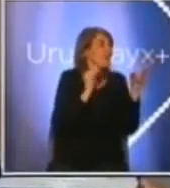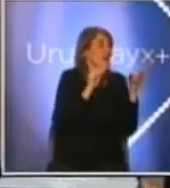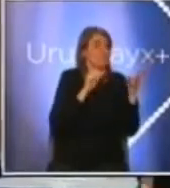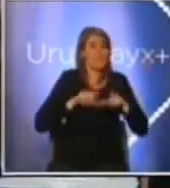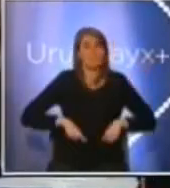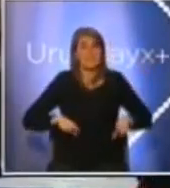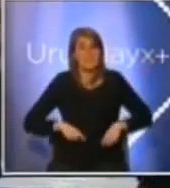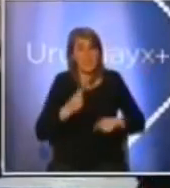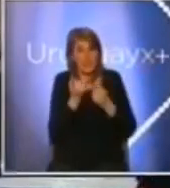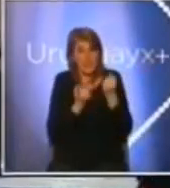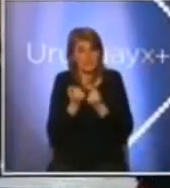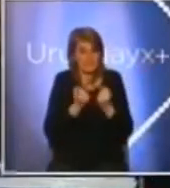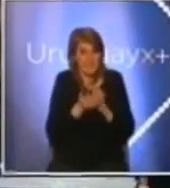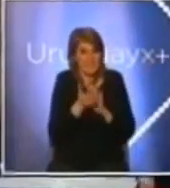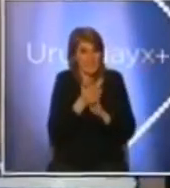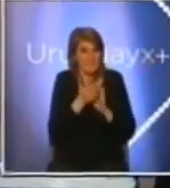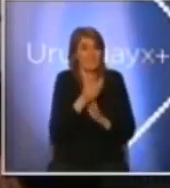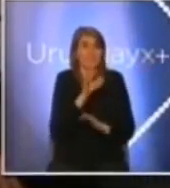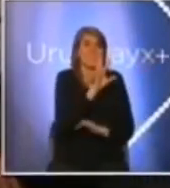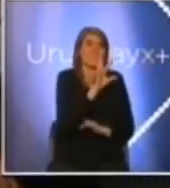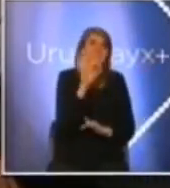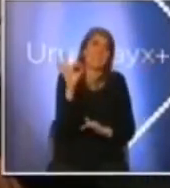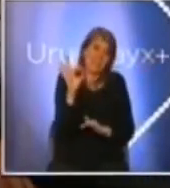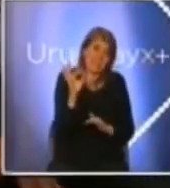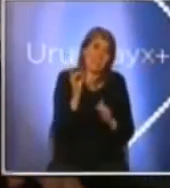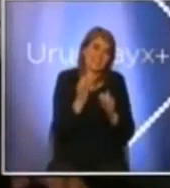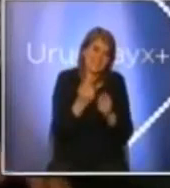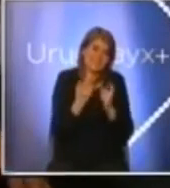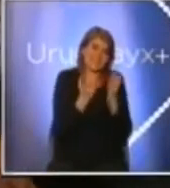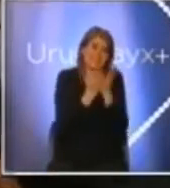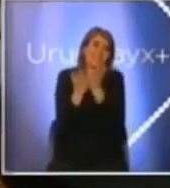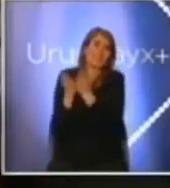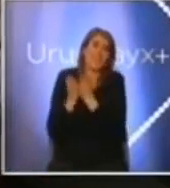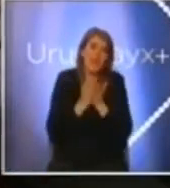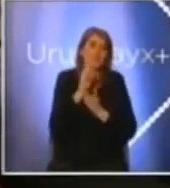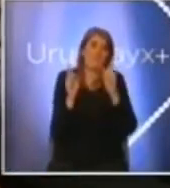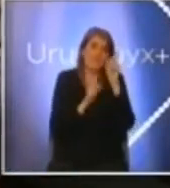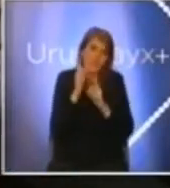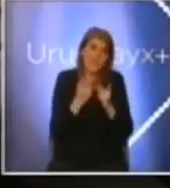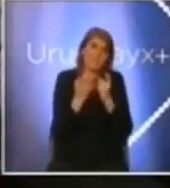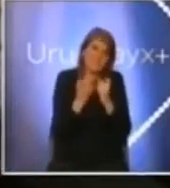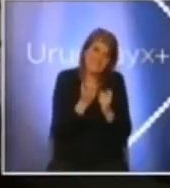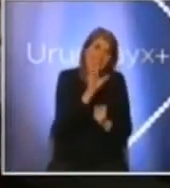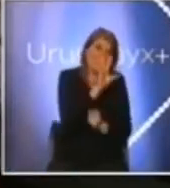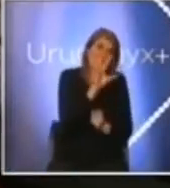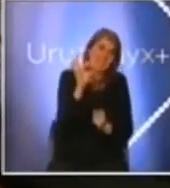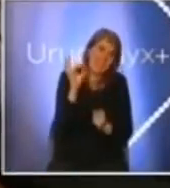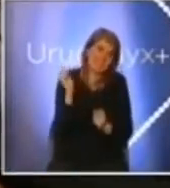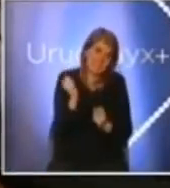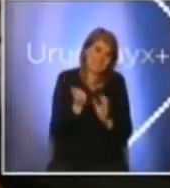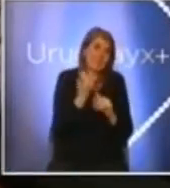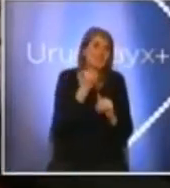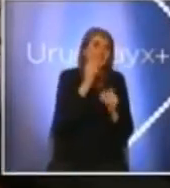llevando a 500 las personas estudiando en nuestras universidades y en los centros universitarios más